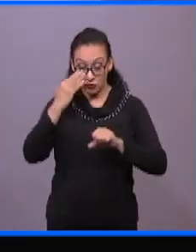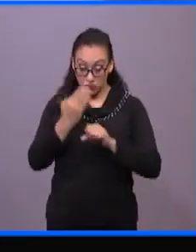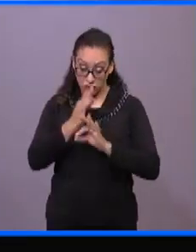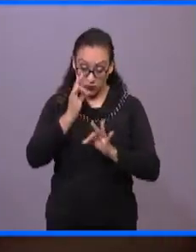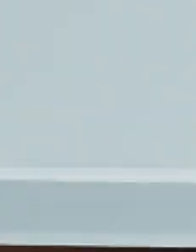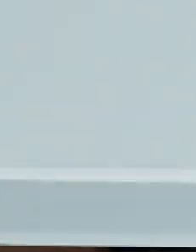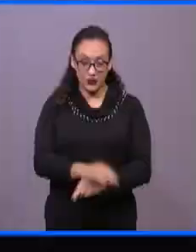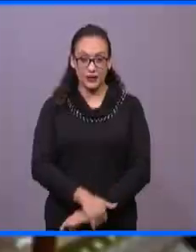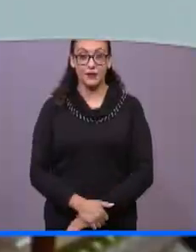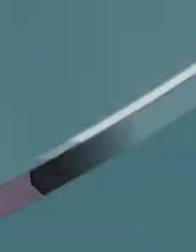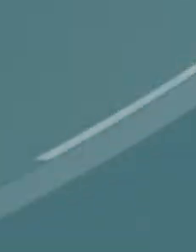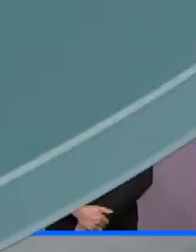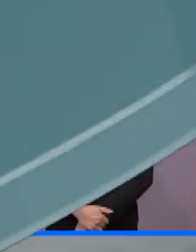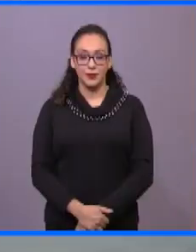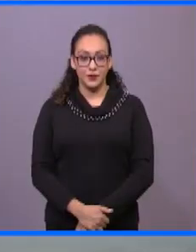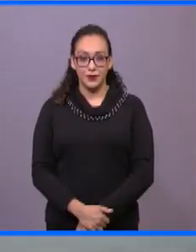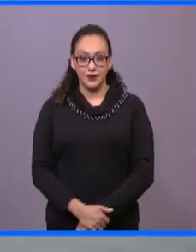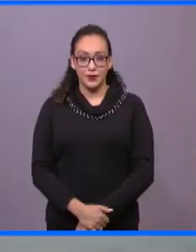responsabilidades.